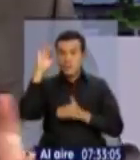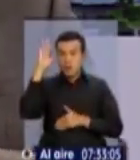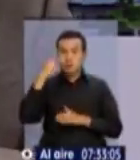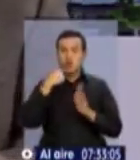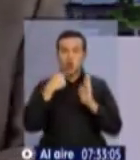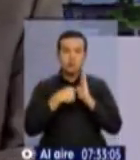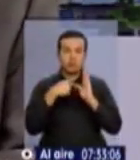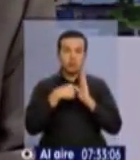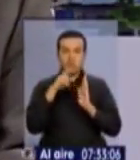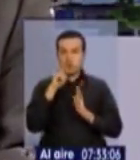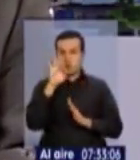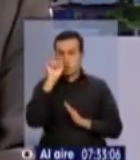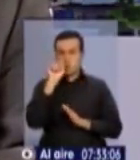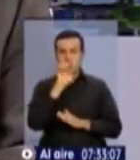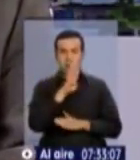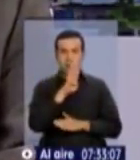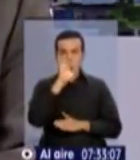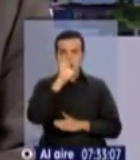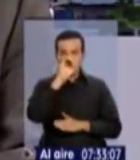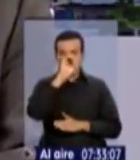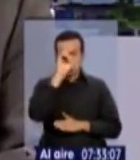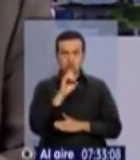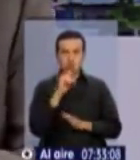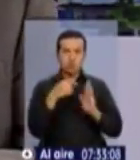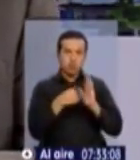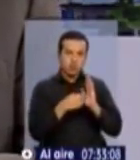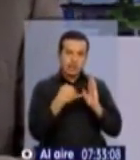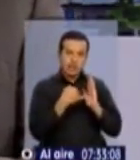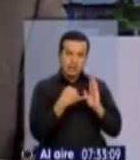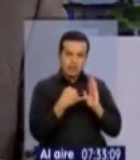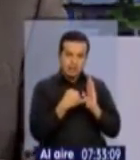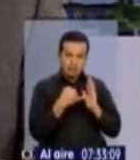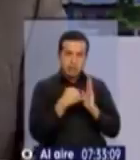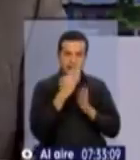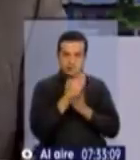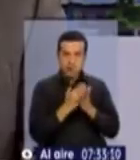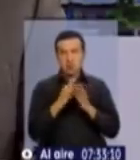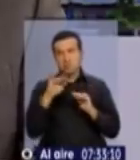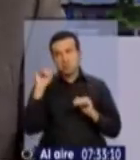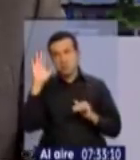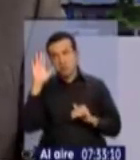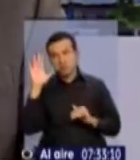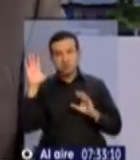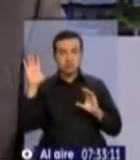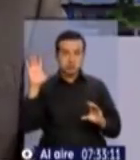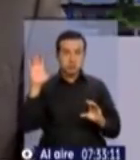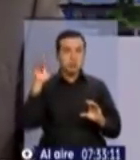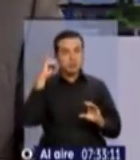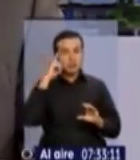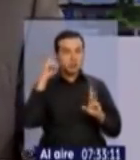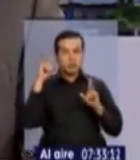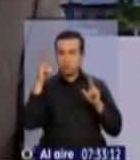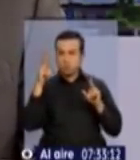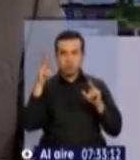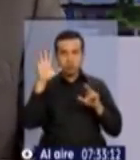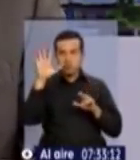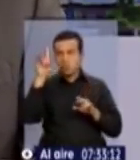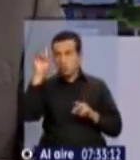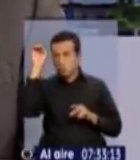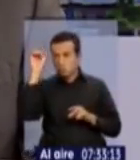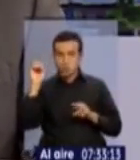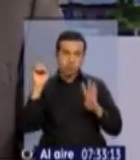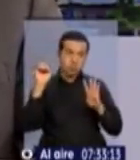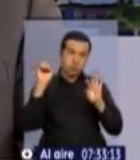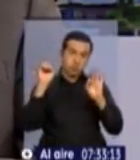49% de impuestos regresivos como el valor como el impuesto al valor agregado iva creo que hay que dejar esa relación si de alguna otra manera